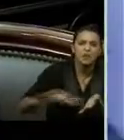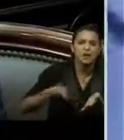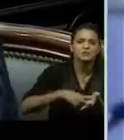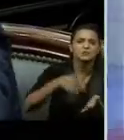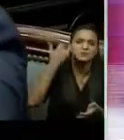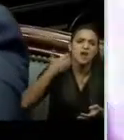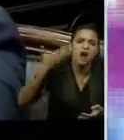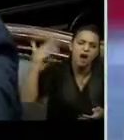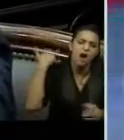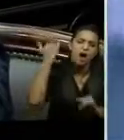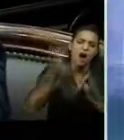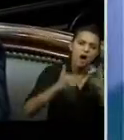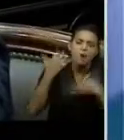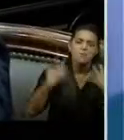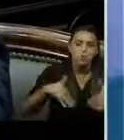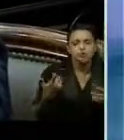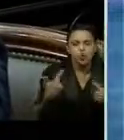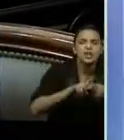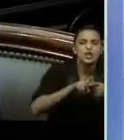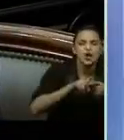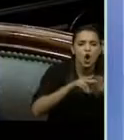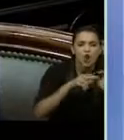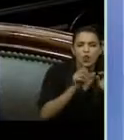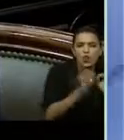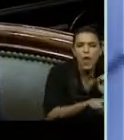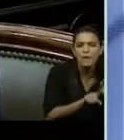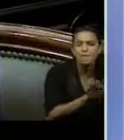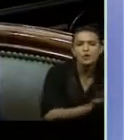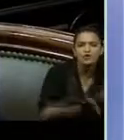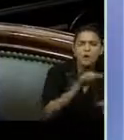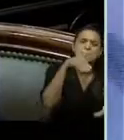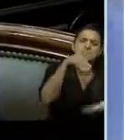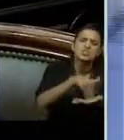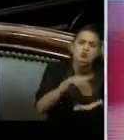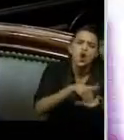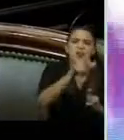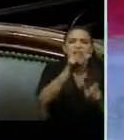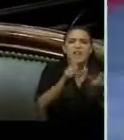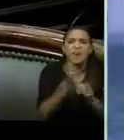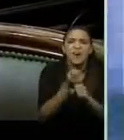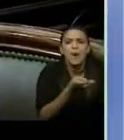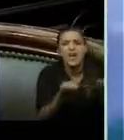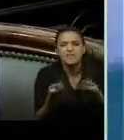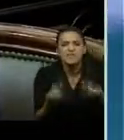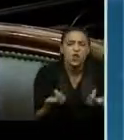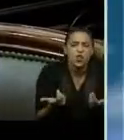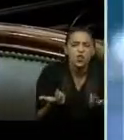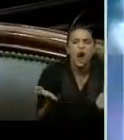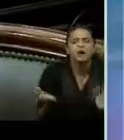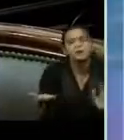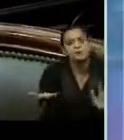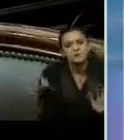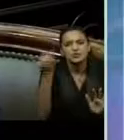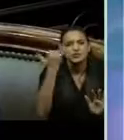dijo que para con otro para que esto tenga esa definitiva y podamos sacar dando un acto de